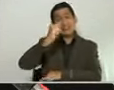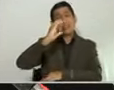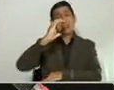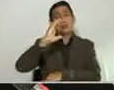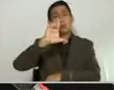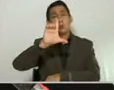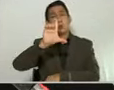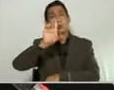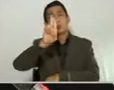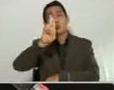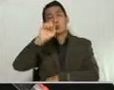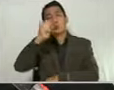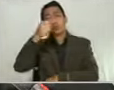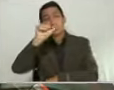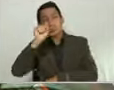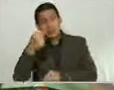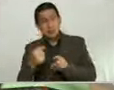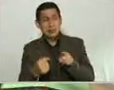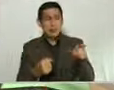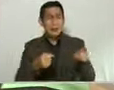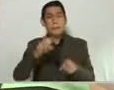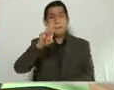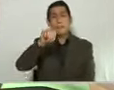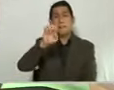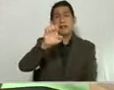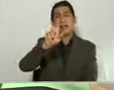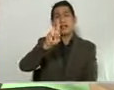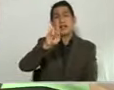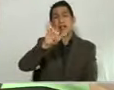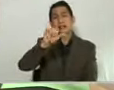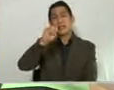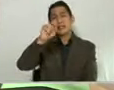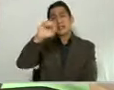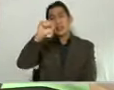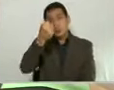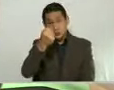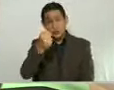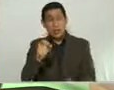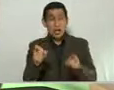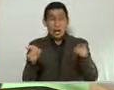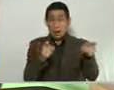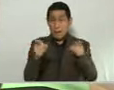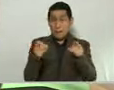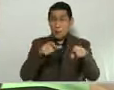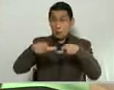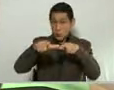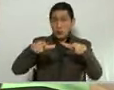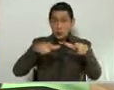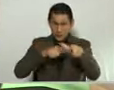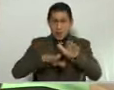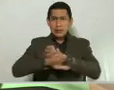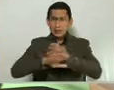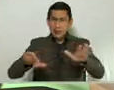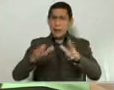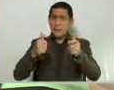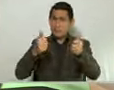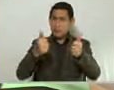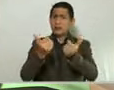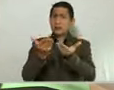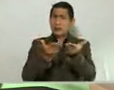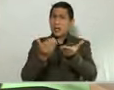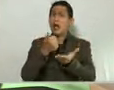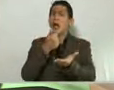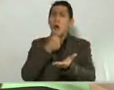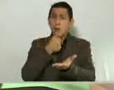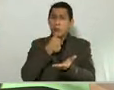dólares. Será la única ciudad que tenga el 100% de tratamiento de sus aguas servidas en la ciudad. Son las más